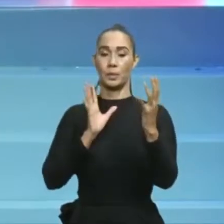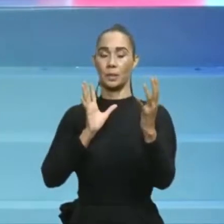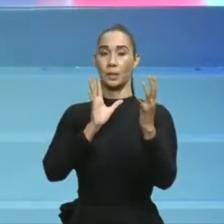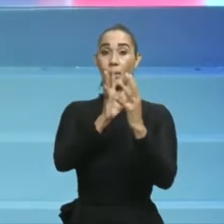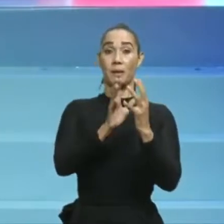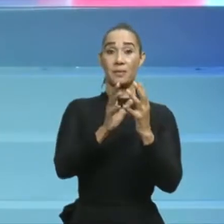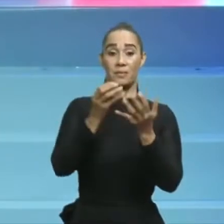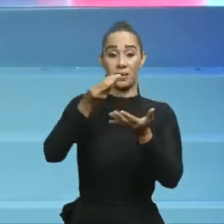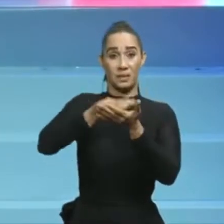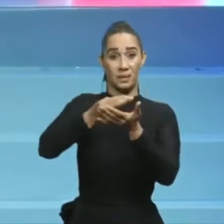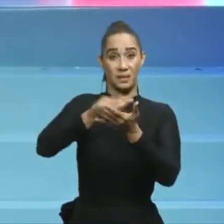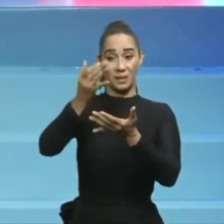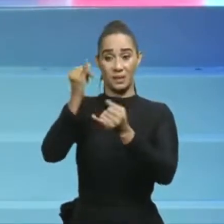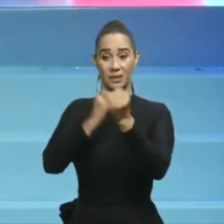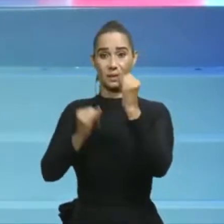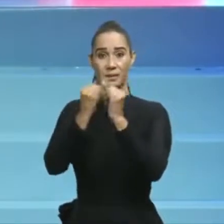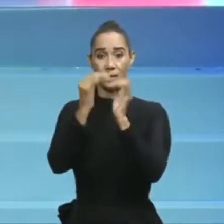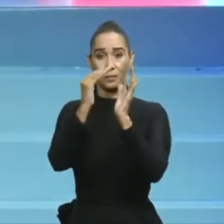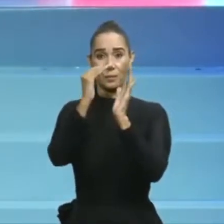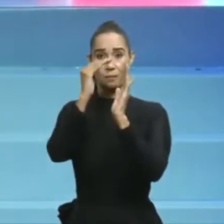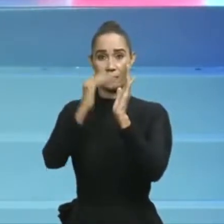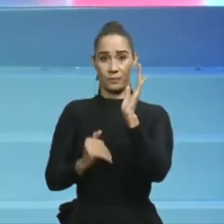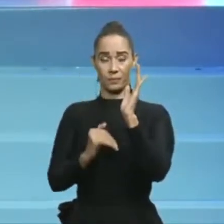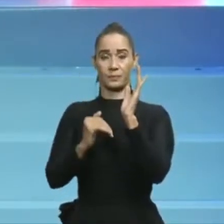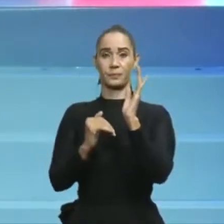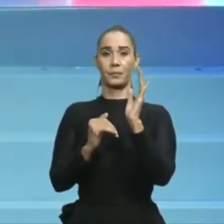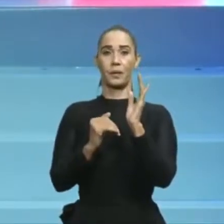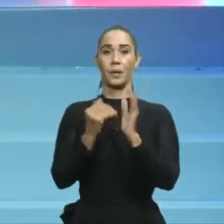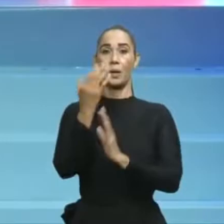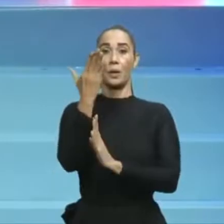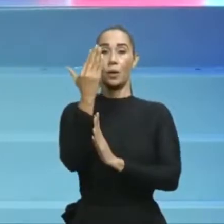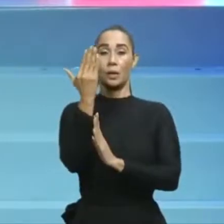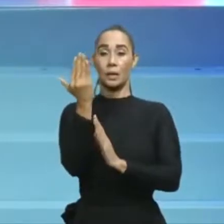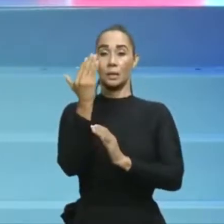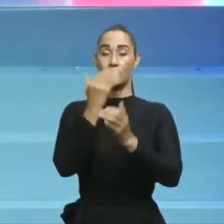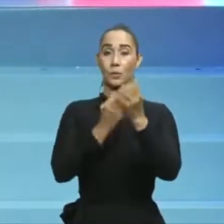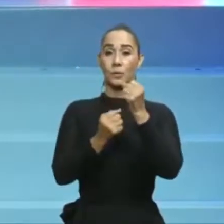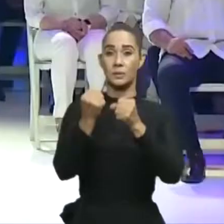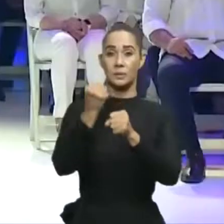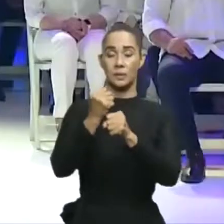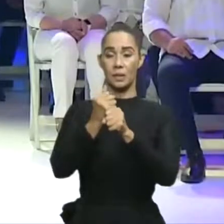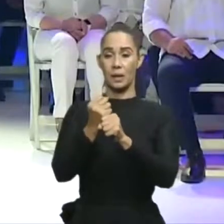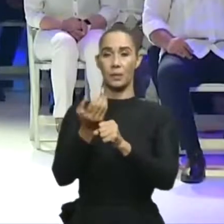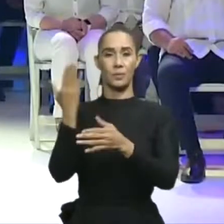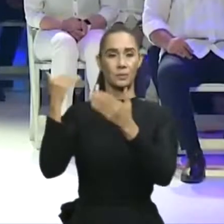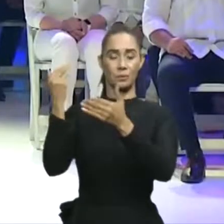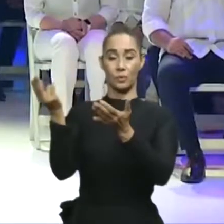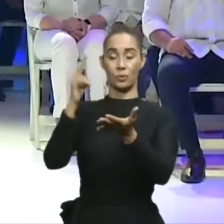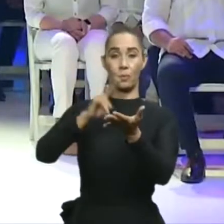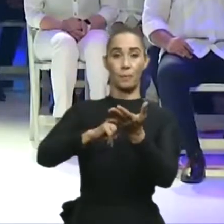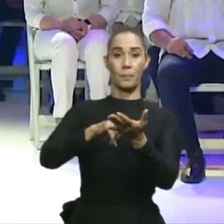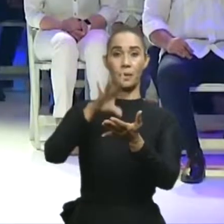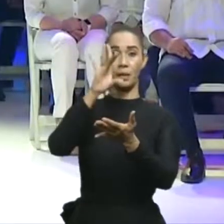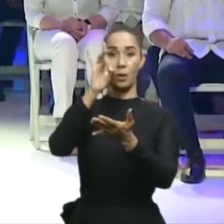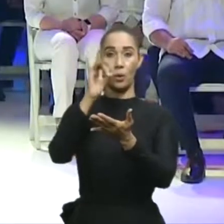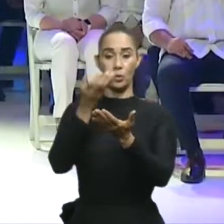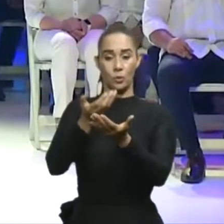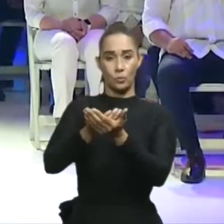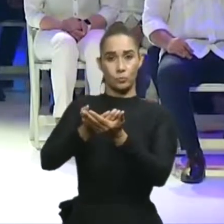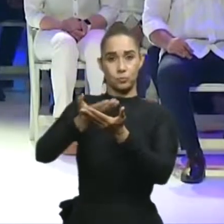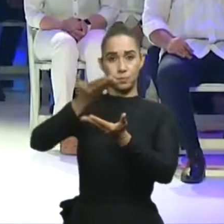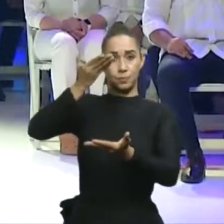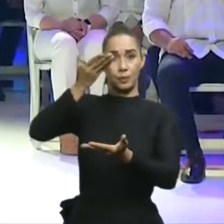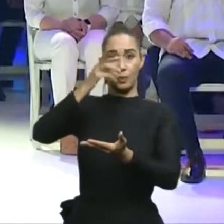inflacionarios internacionales más altos de los últimos 14 años desde que en el 2008 la inflación interna anual en